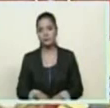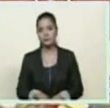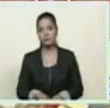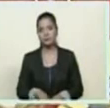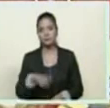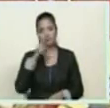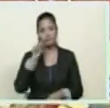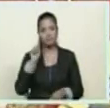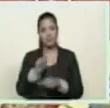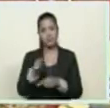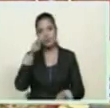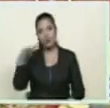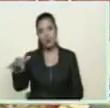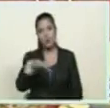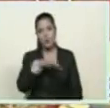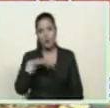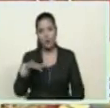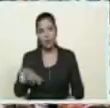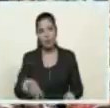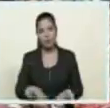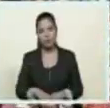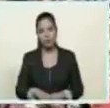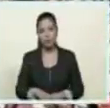amenazaron al pueblo